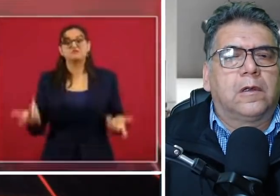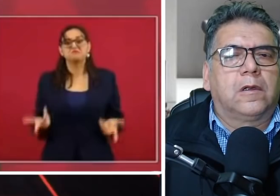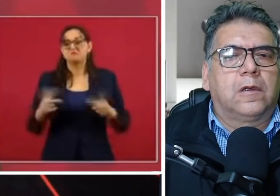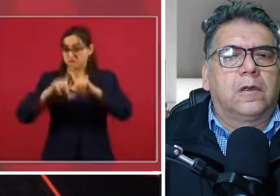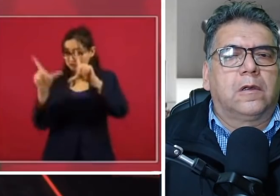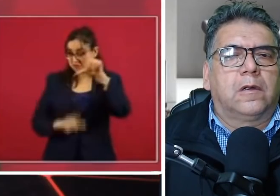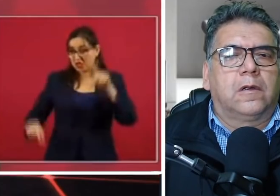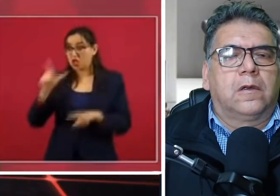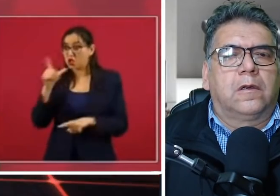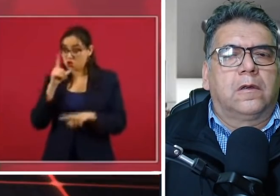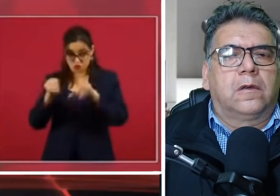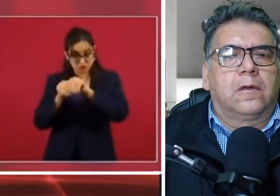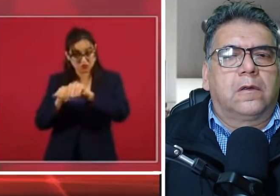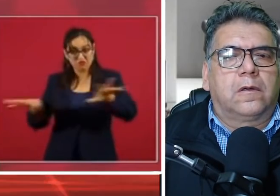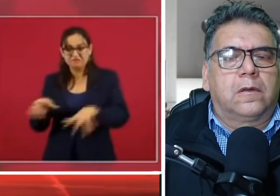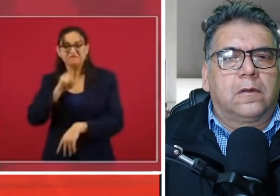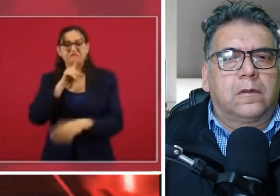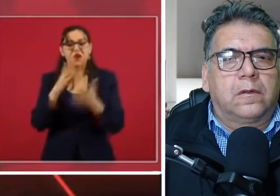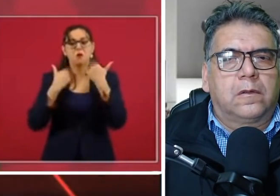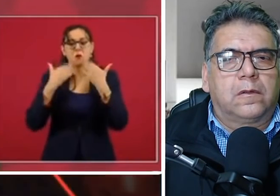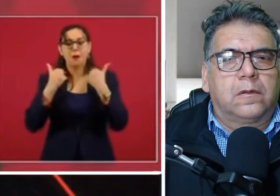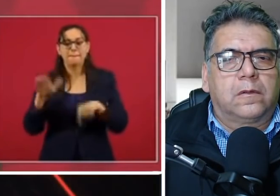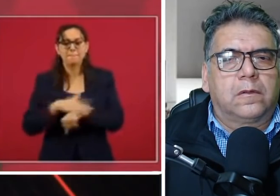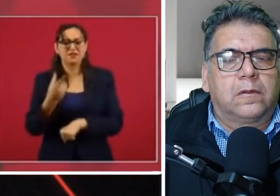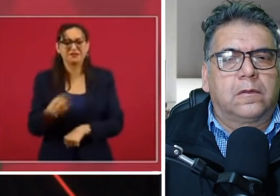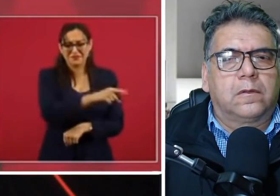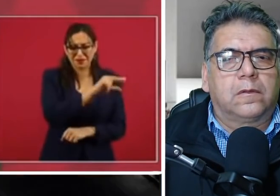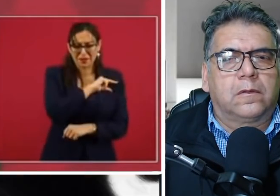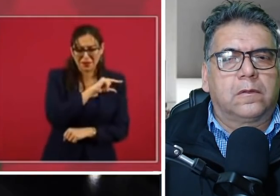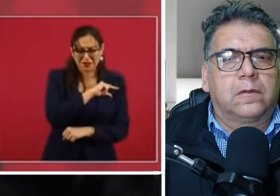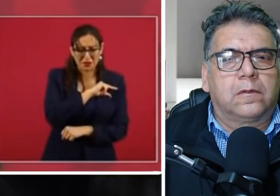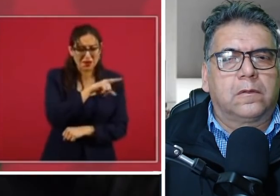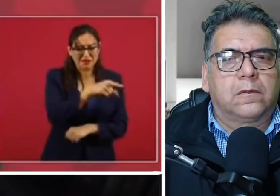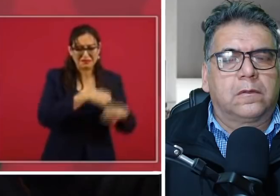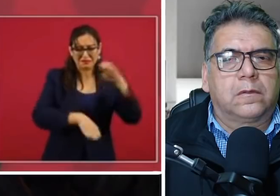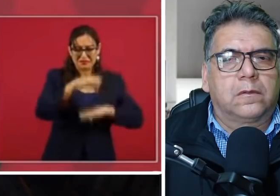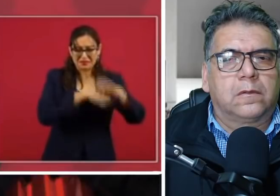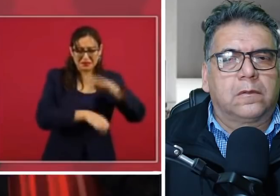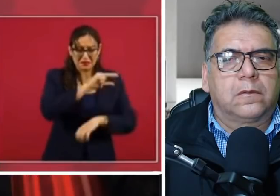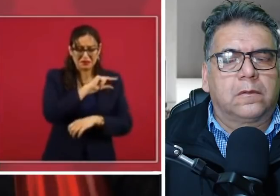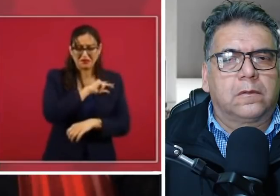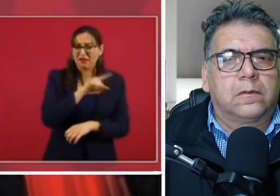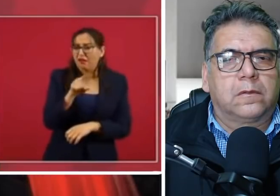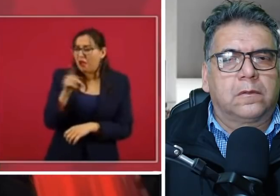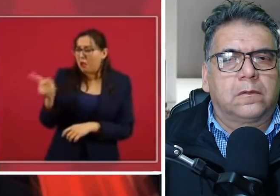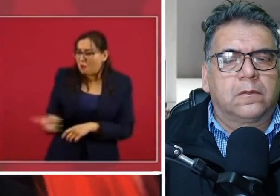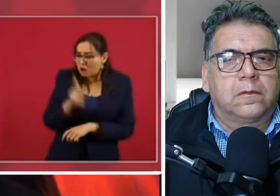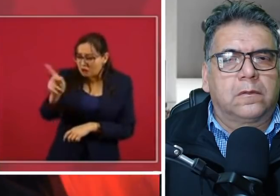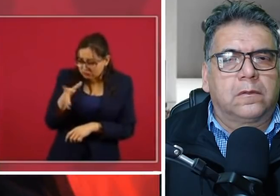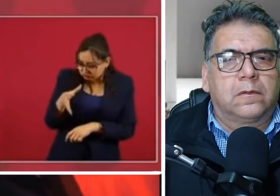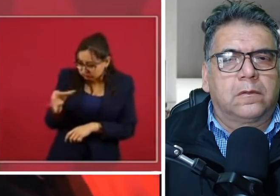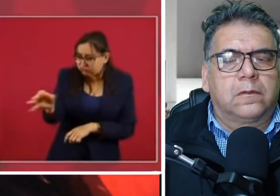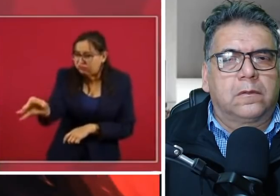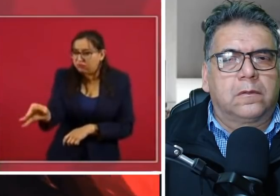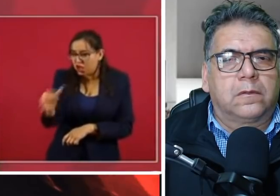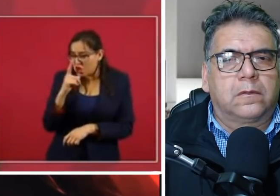era negocio para los particulares llevar la energía eléctrica a los pueblos. Entonces, por